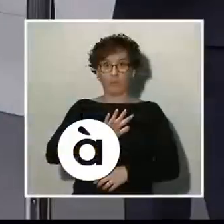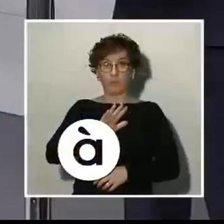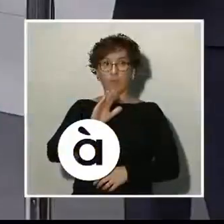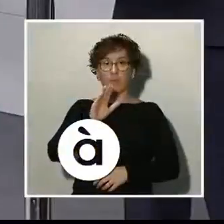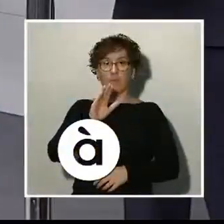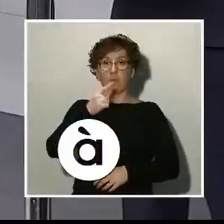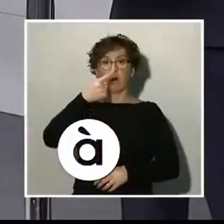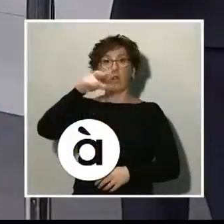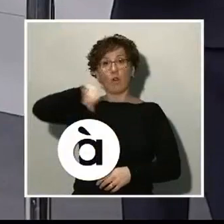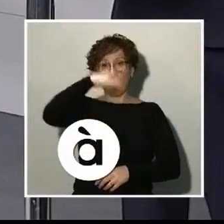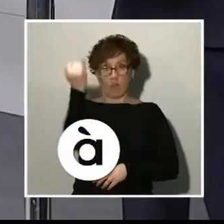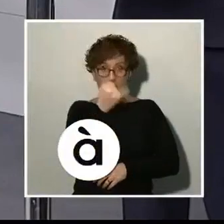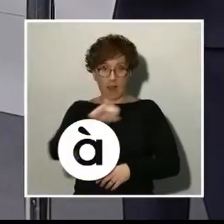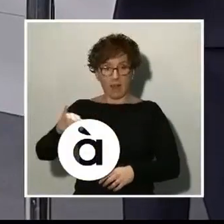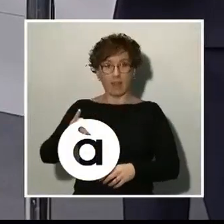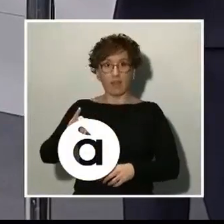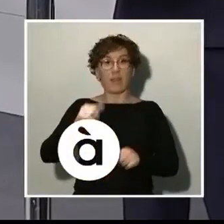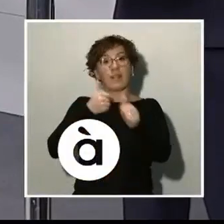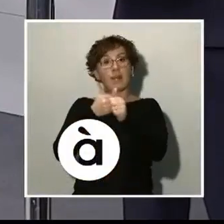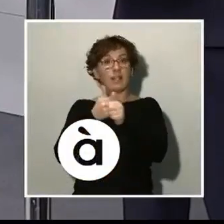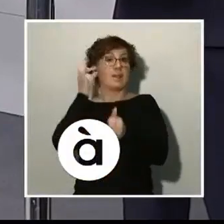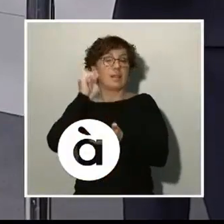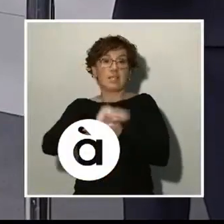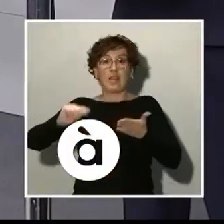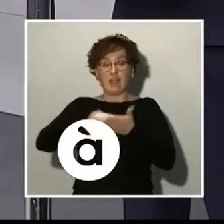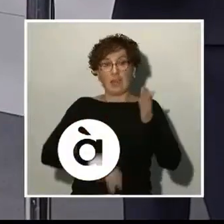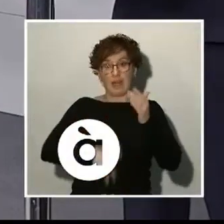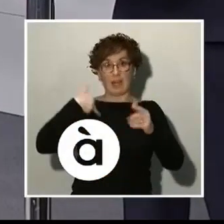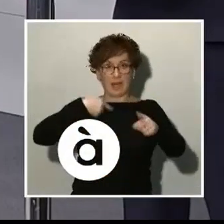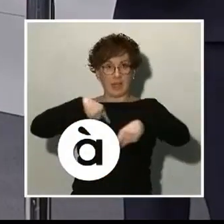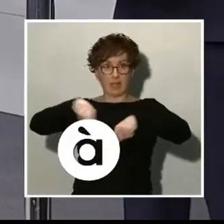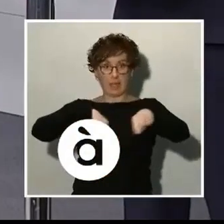Parla en estos moments el director del Centre de Coordinació d'Alertes i Emergències Sanitàries.